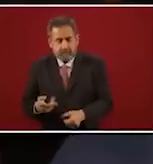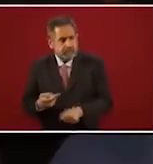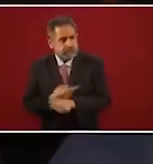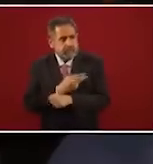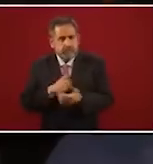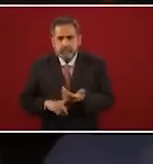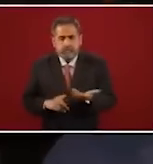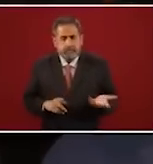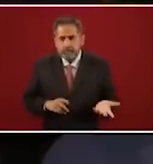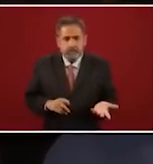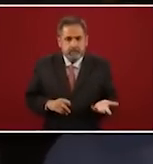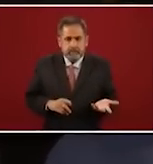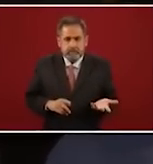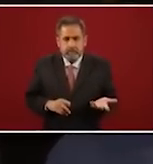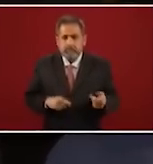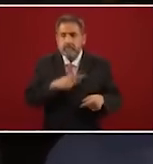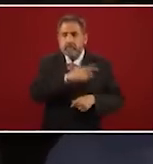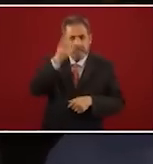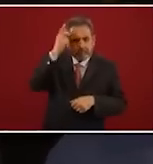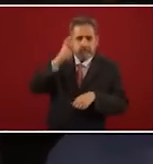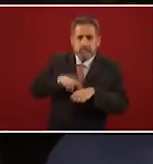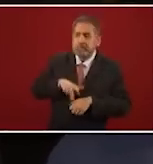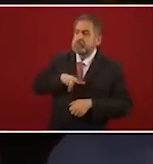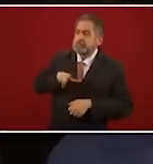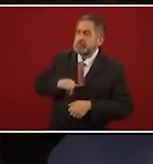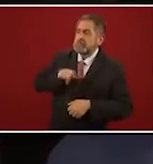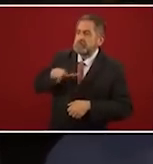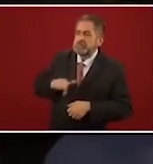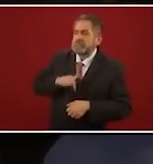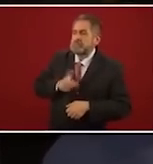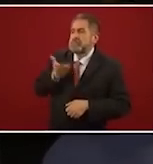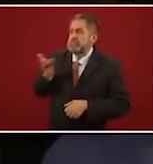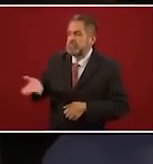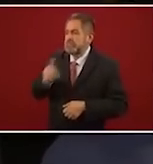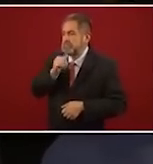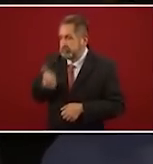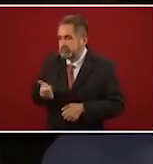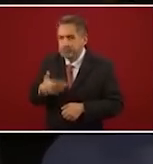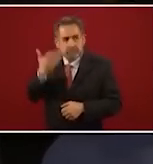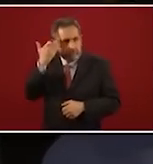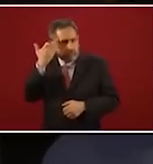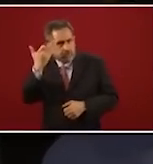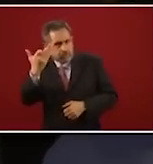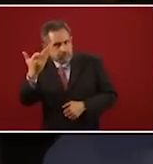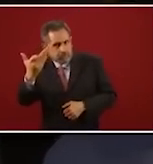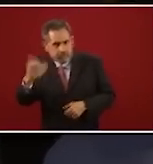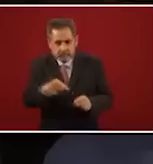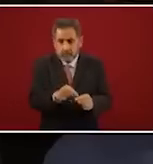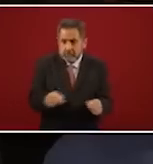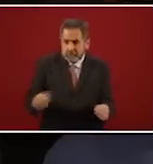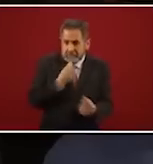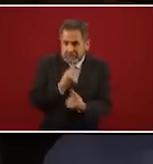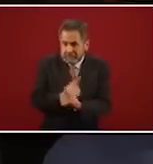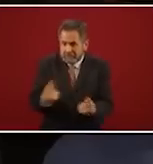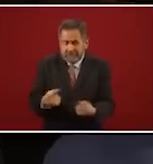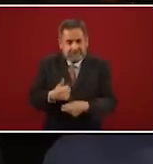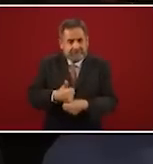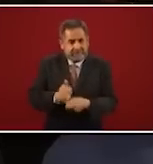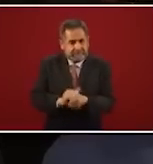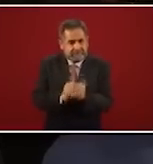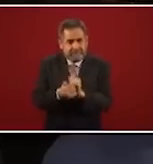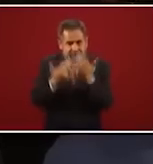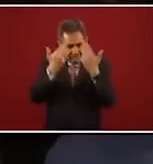pasa en esta interfase, en este proceso? ¿Qué se puede hacer? Los